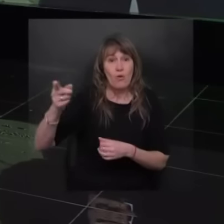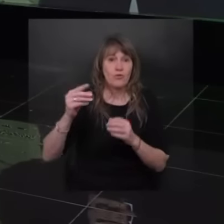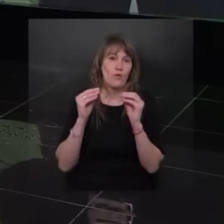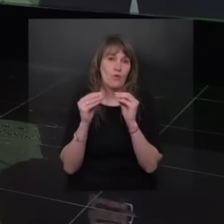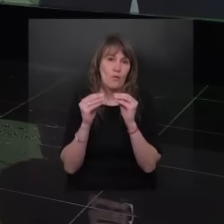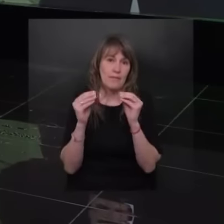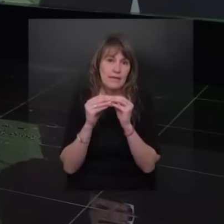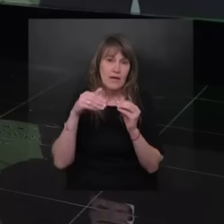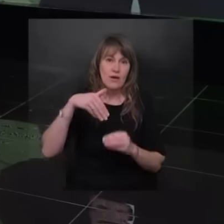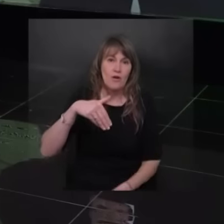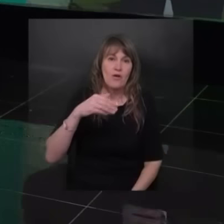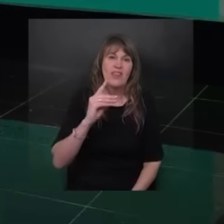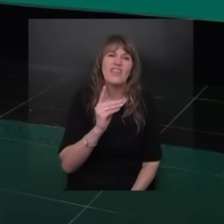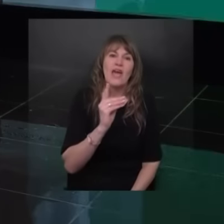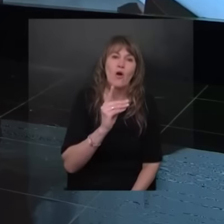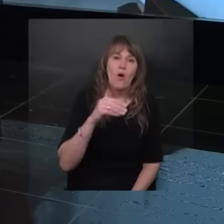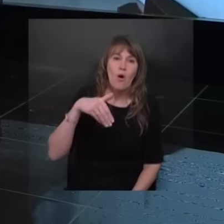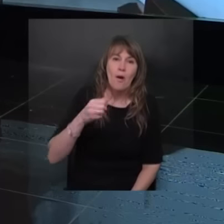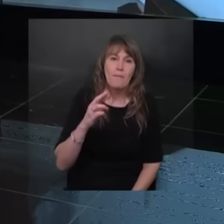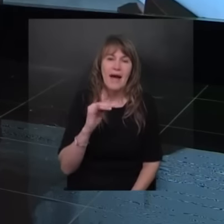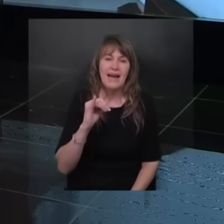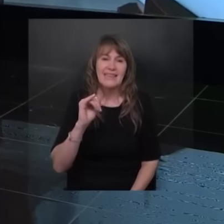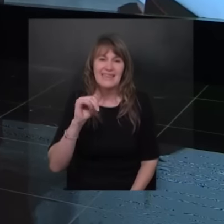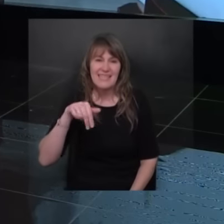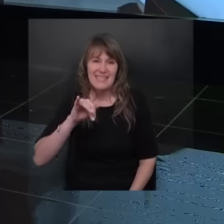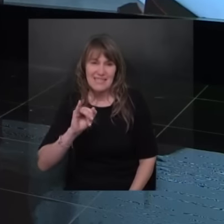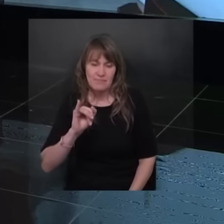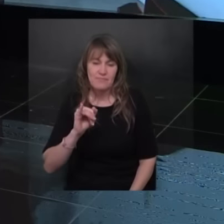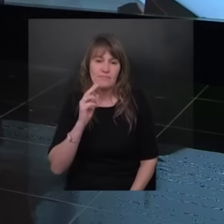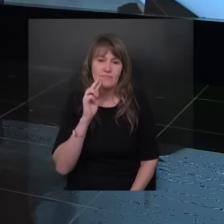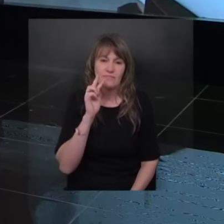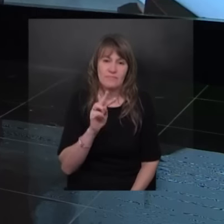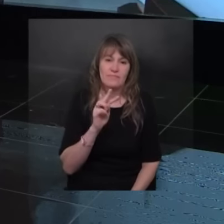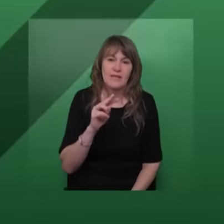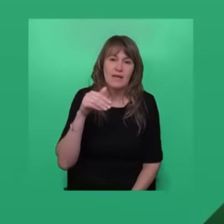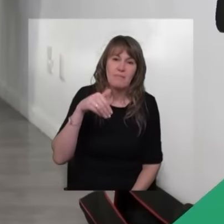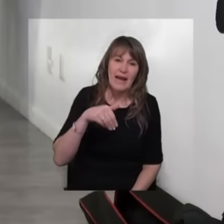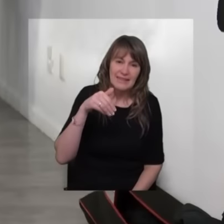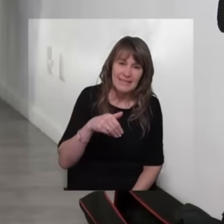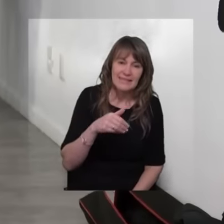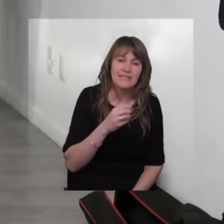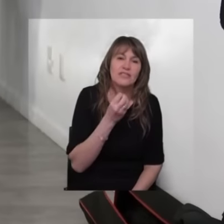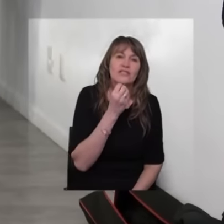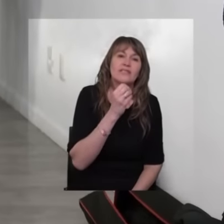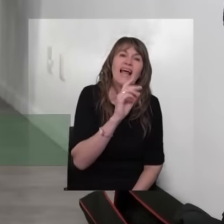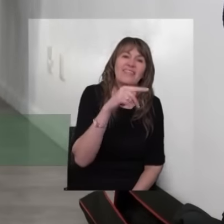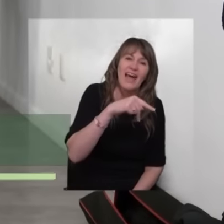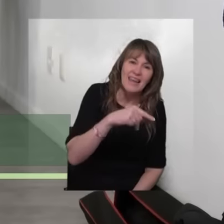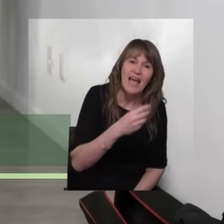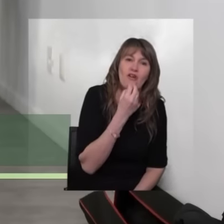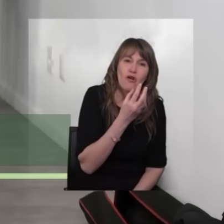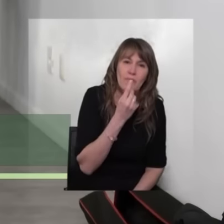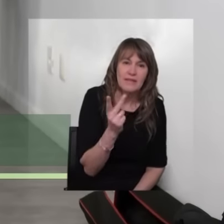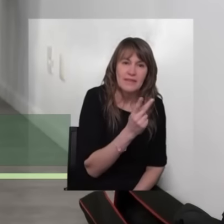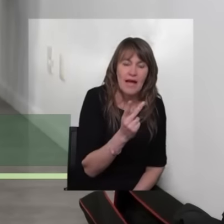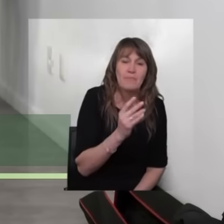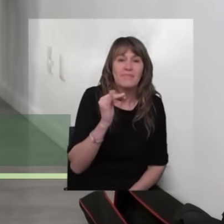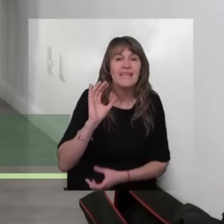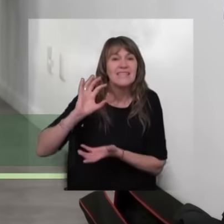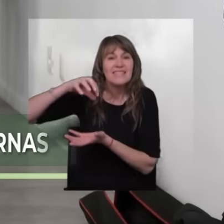Martini Cómo te va Diego Natalia Martín Qué tal Buenas tardes para todas y todos nos encontramos en la sede de